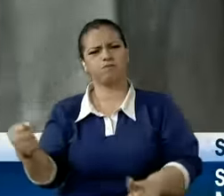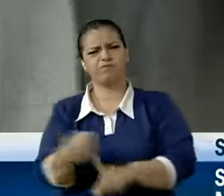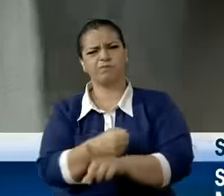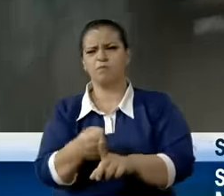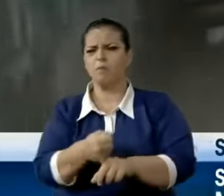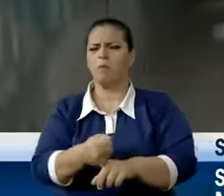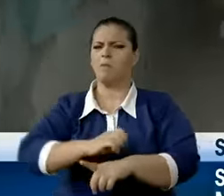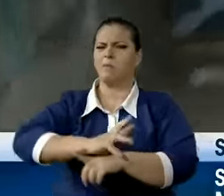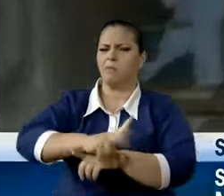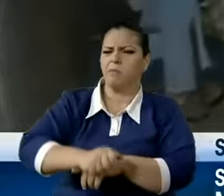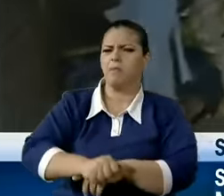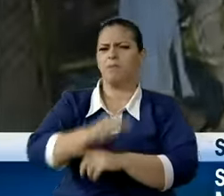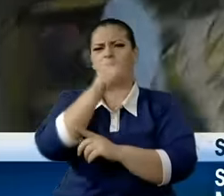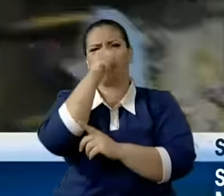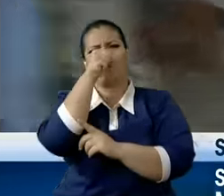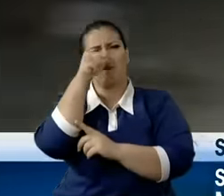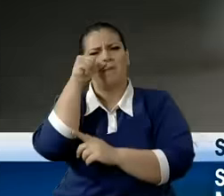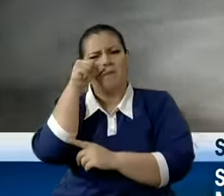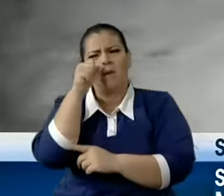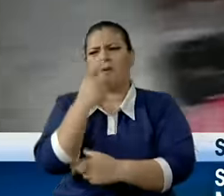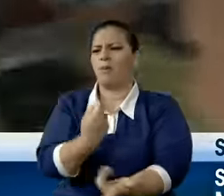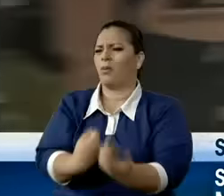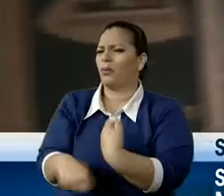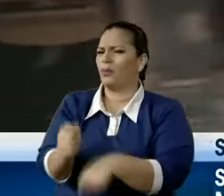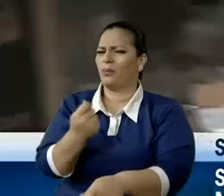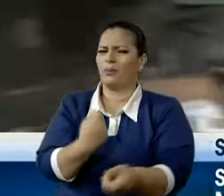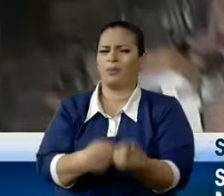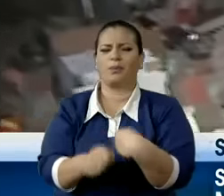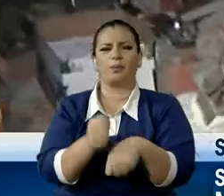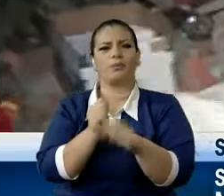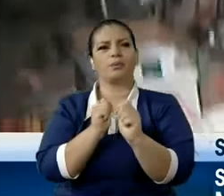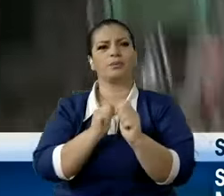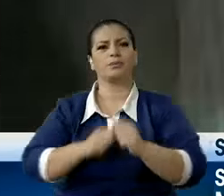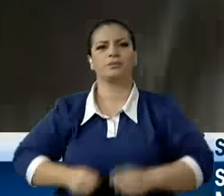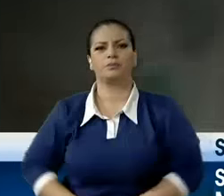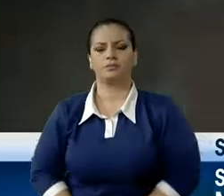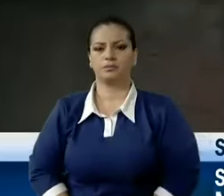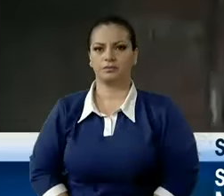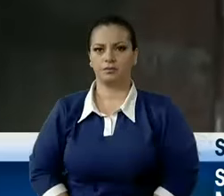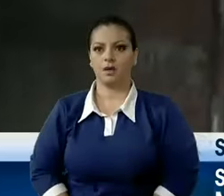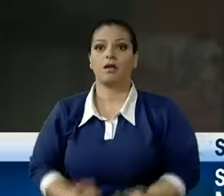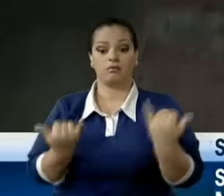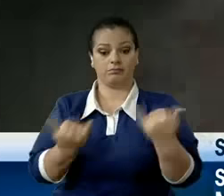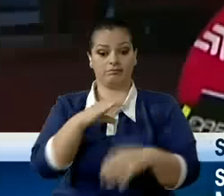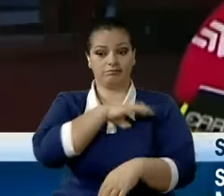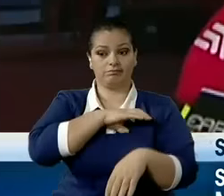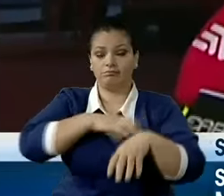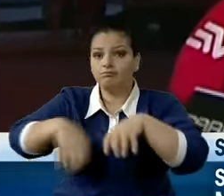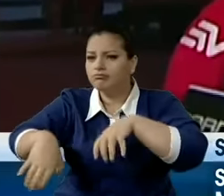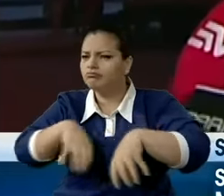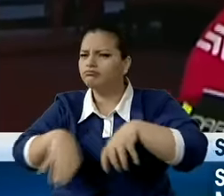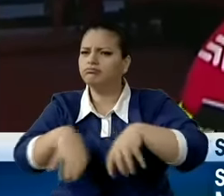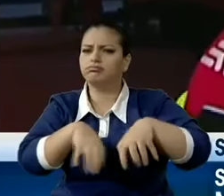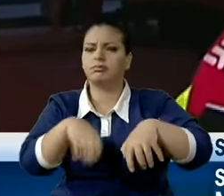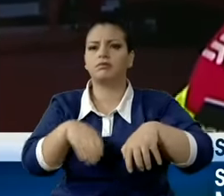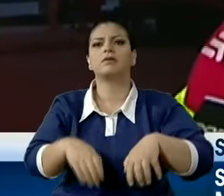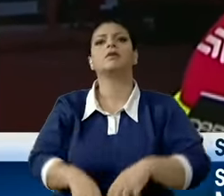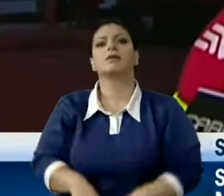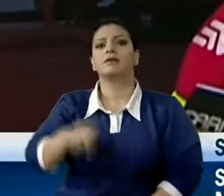generalmente motivados por el consumo de drogas en este sector. En nuestro despliegue operacional acá cuenta con alrededor